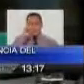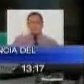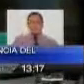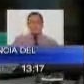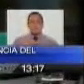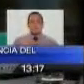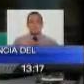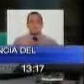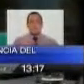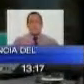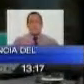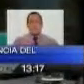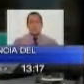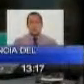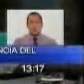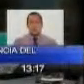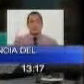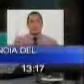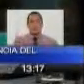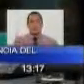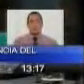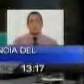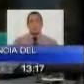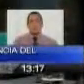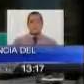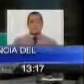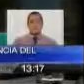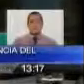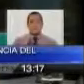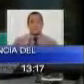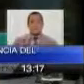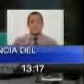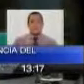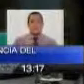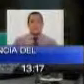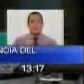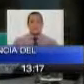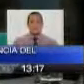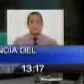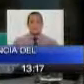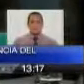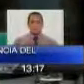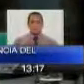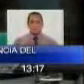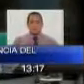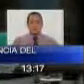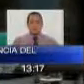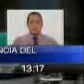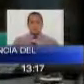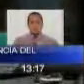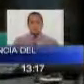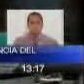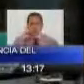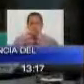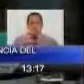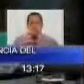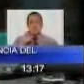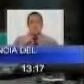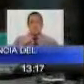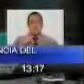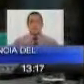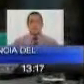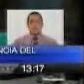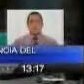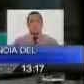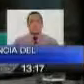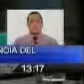la Corte Interamericana. No tenía el propósito, porque nuestra ejecutoria democrática así lo dice,